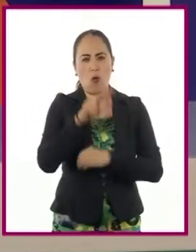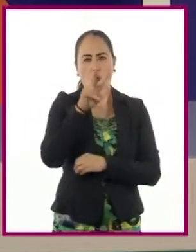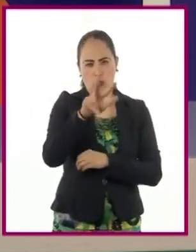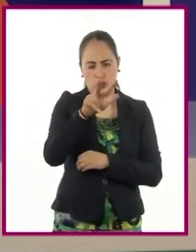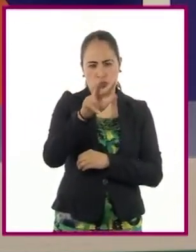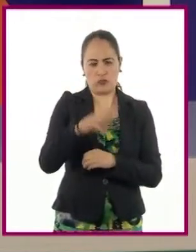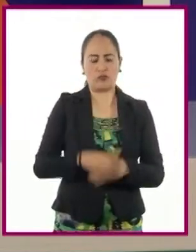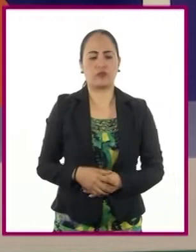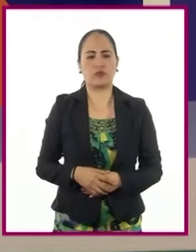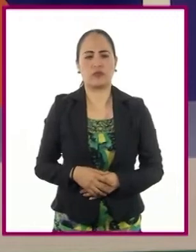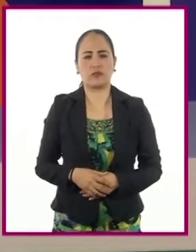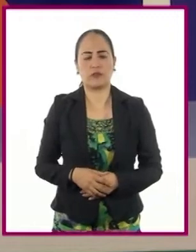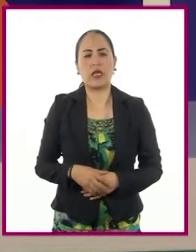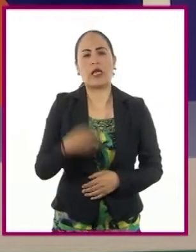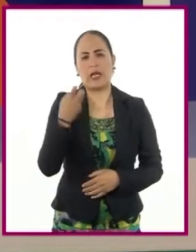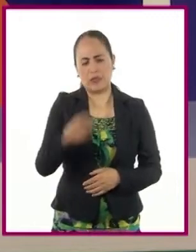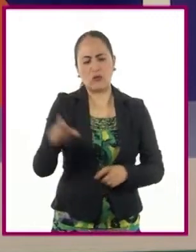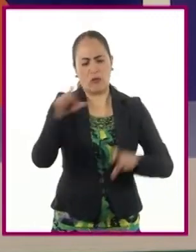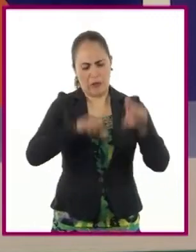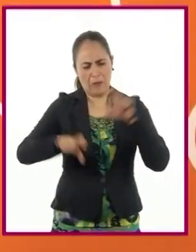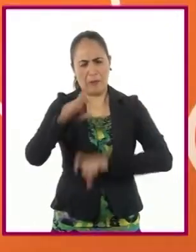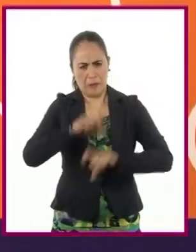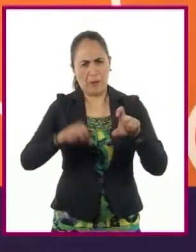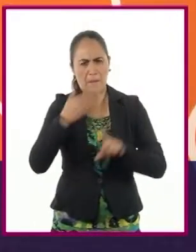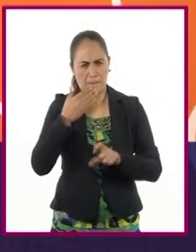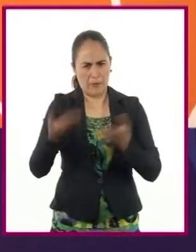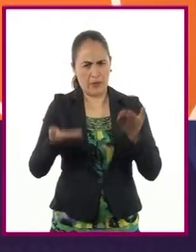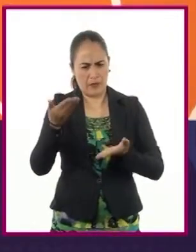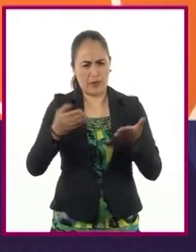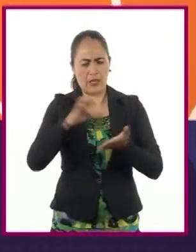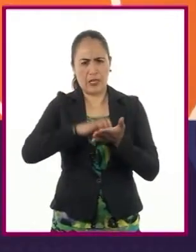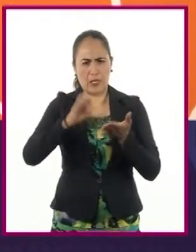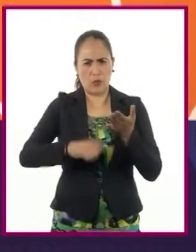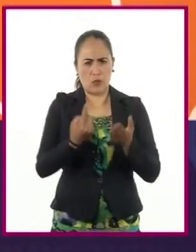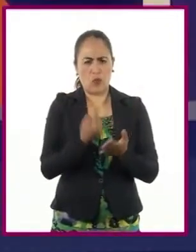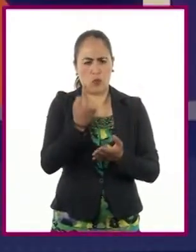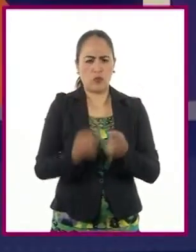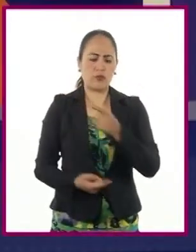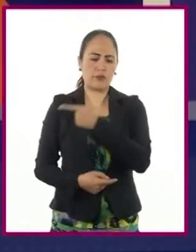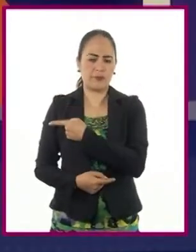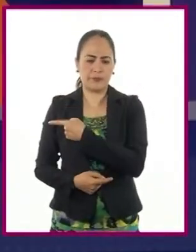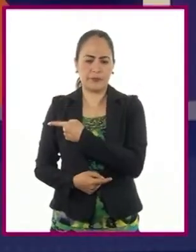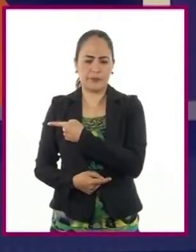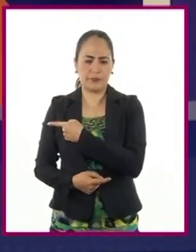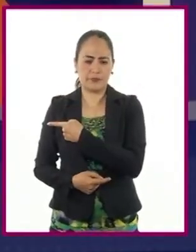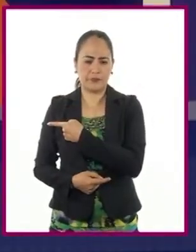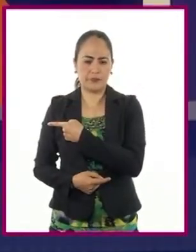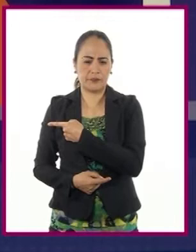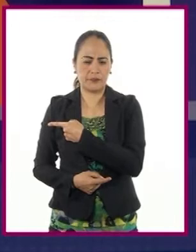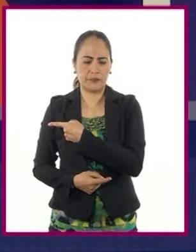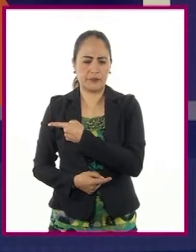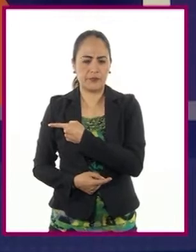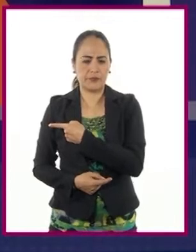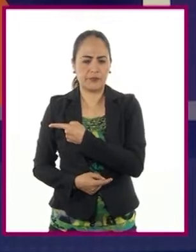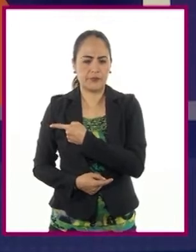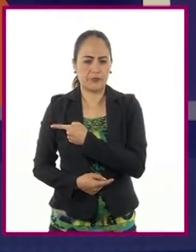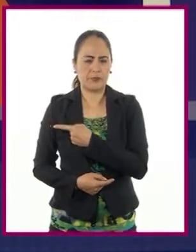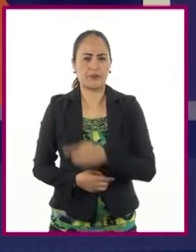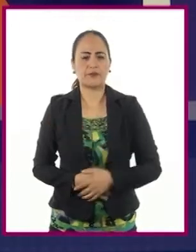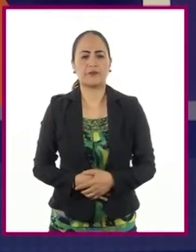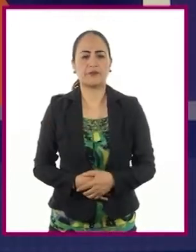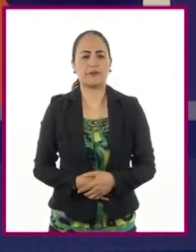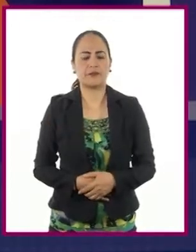el compuesto sea químicamente estable. Ejemplo 1. ¿Qué es más fácil? ¿Perder o ganar electrones de